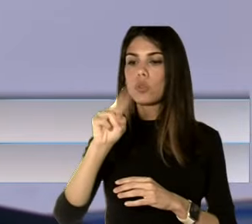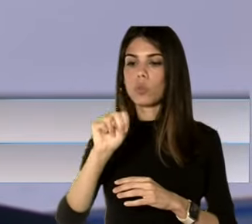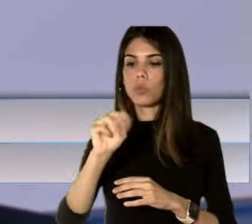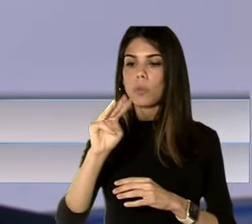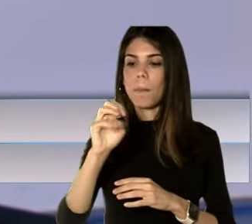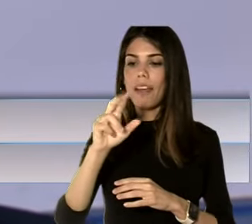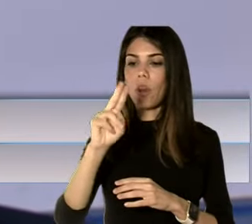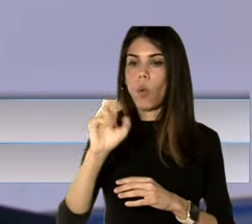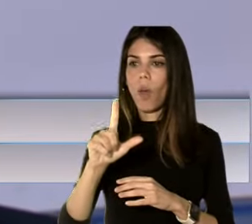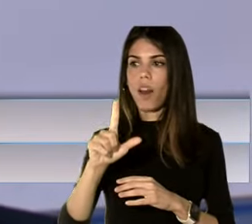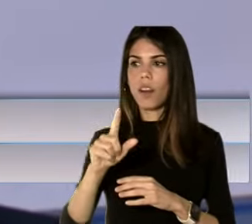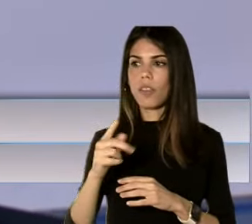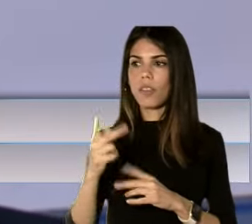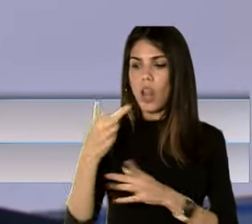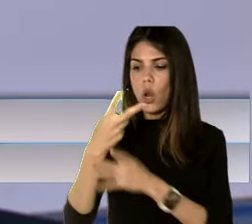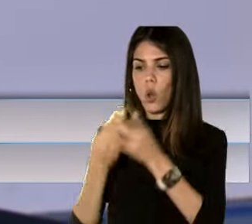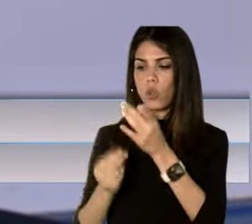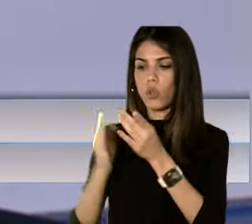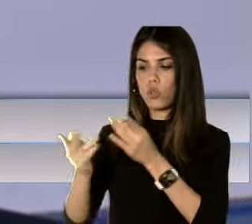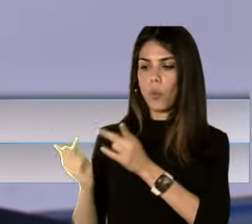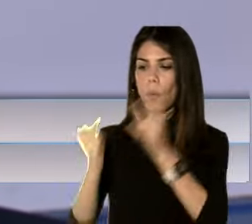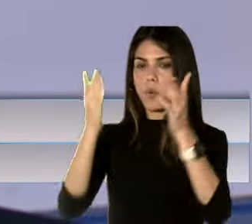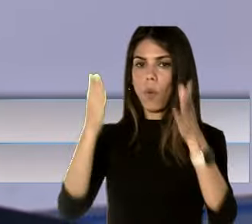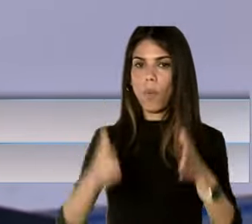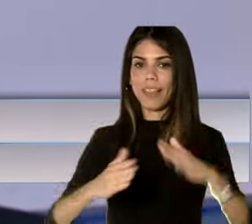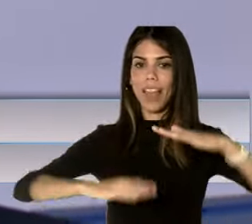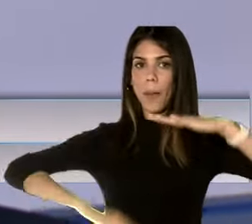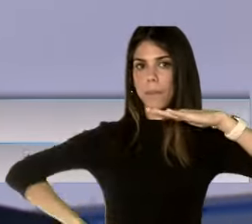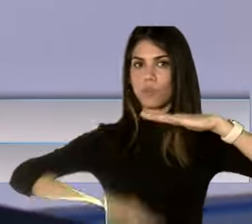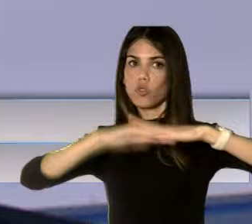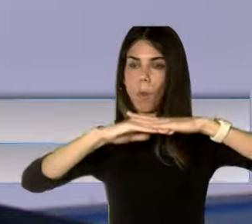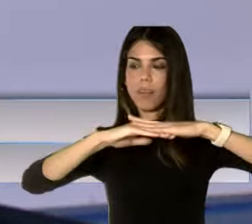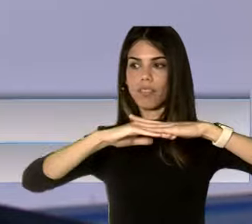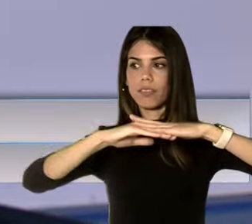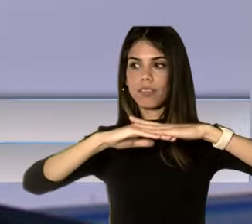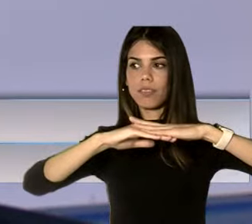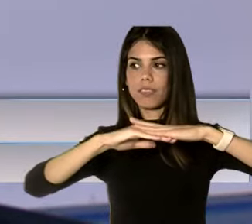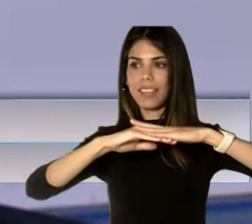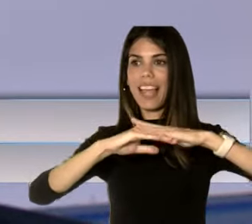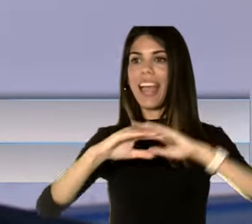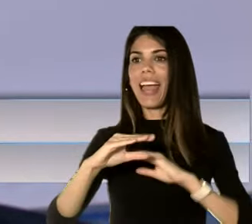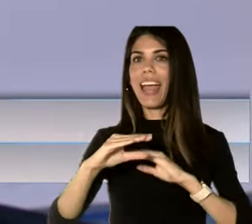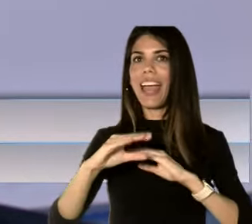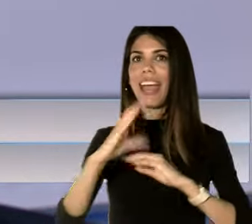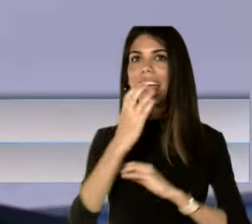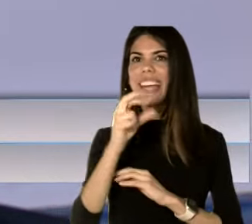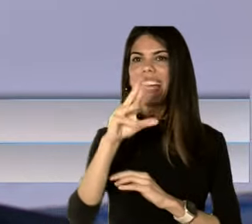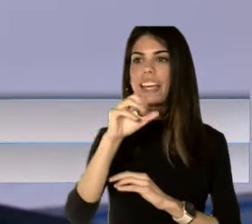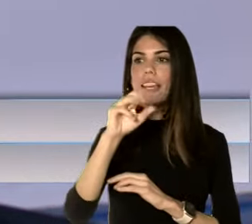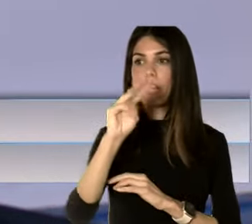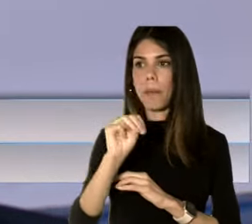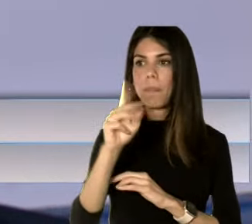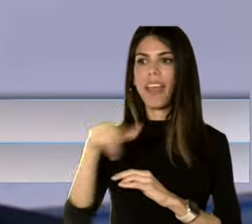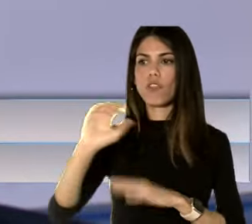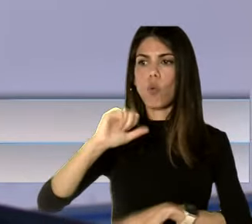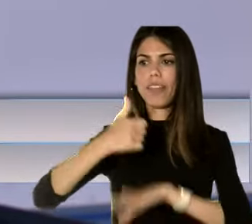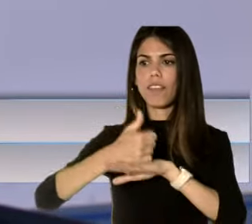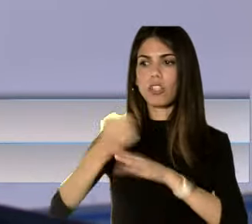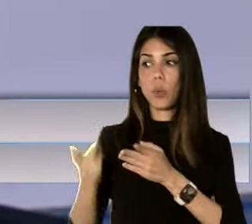de que verdad que sometió el crim de Establecer un tope yo creo que ahí entre ellos dos hay un consenso En ese sentido